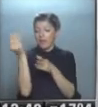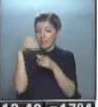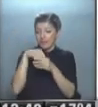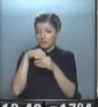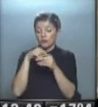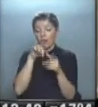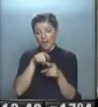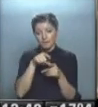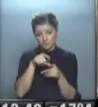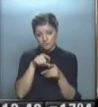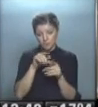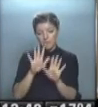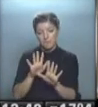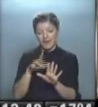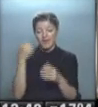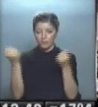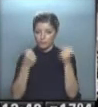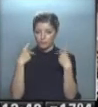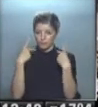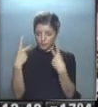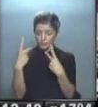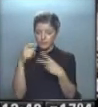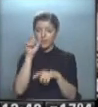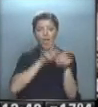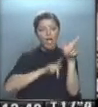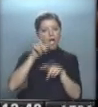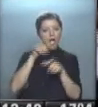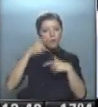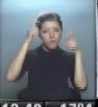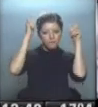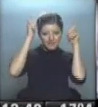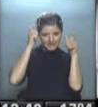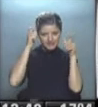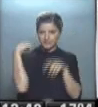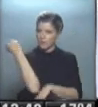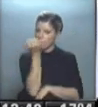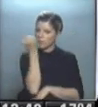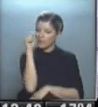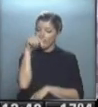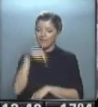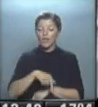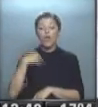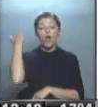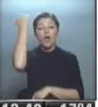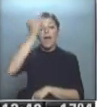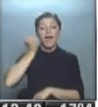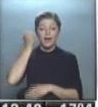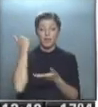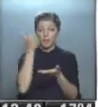familias. Poderosos clérigos de gran influencia en la monarquía absoluta que gobierna Arabia Saudita